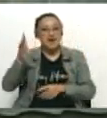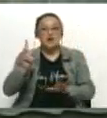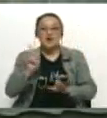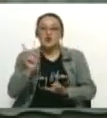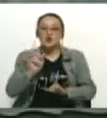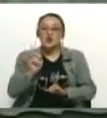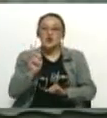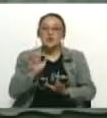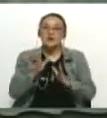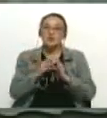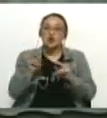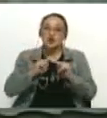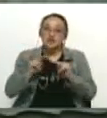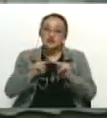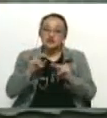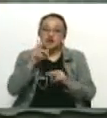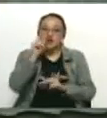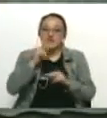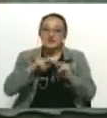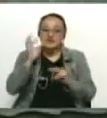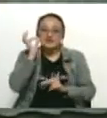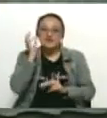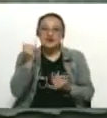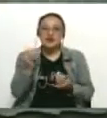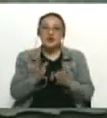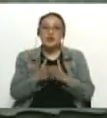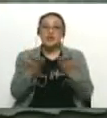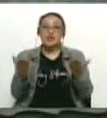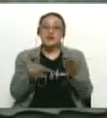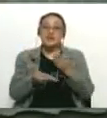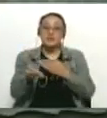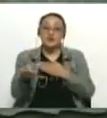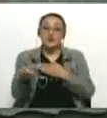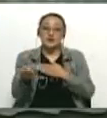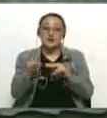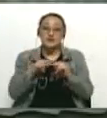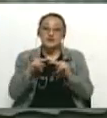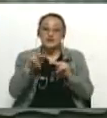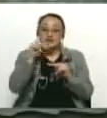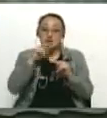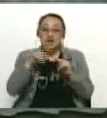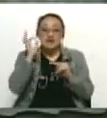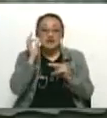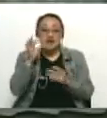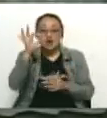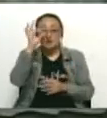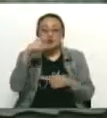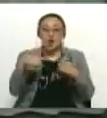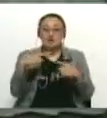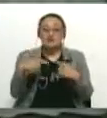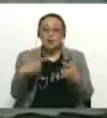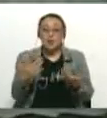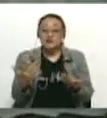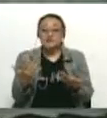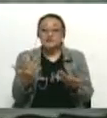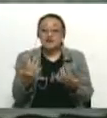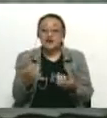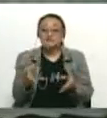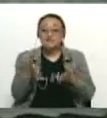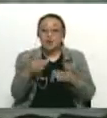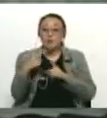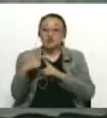sobre todo para los niños y las niñas. Colocar un libro, insisto, delante de un niño o de una niña, uno no sabe qué consecuencias puede tener. Estos